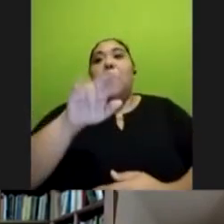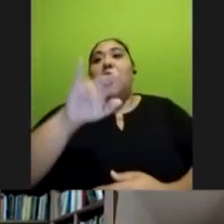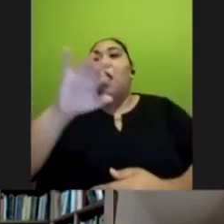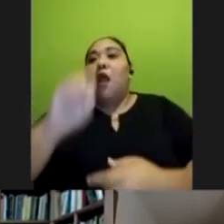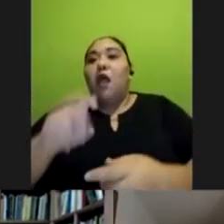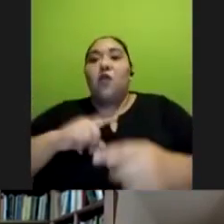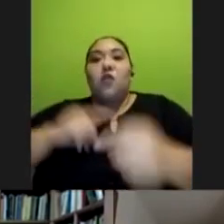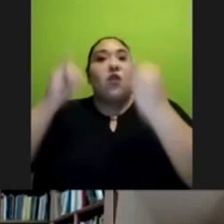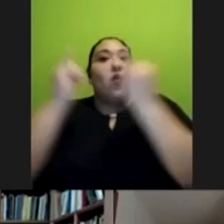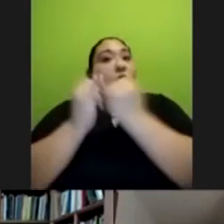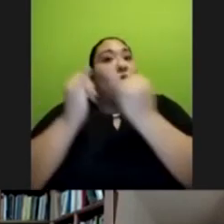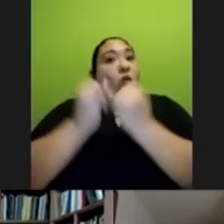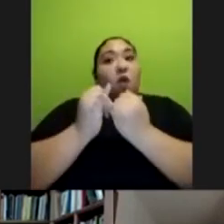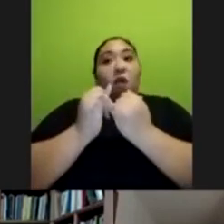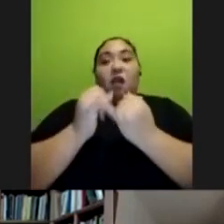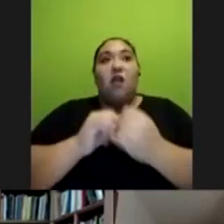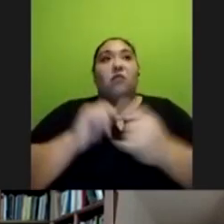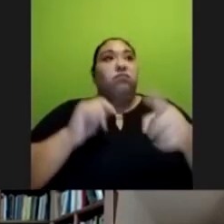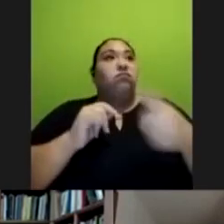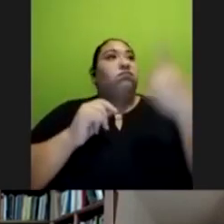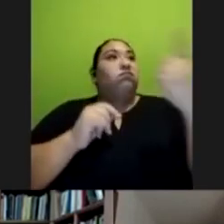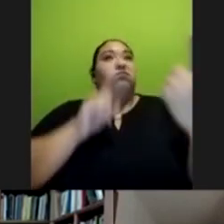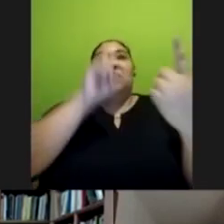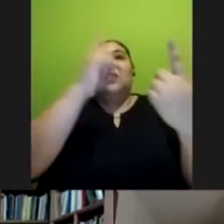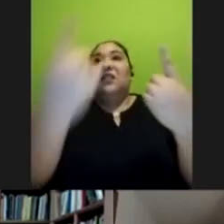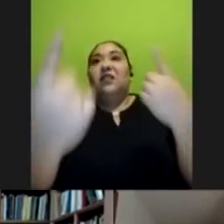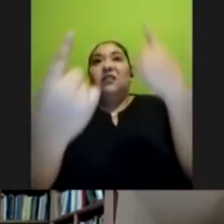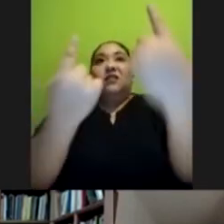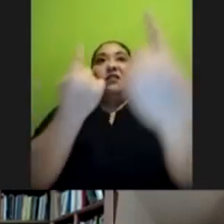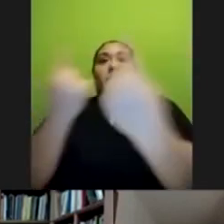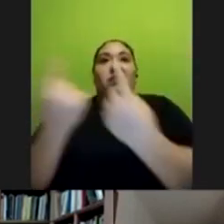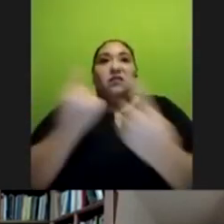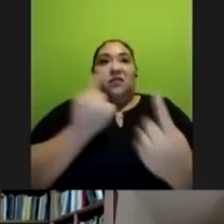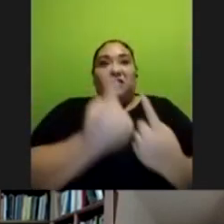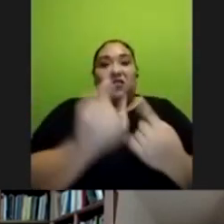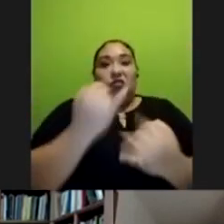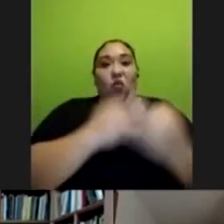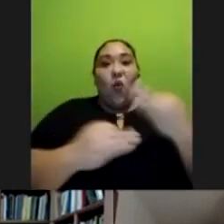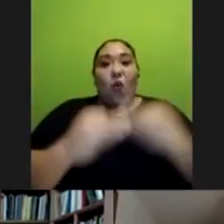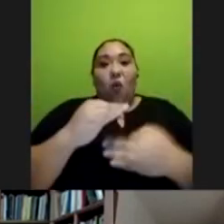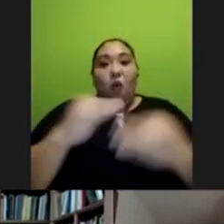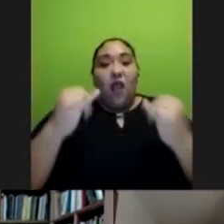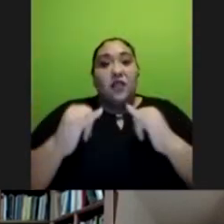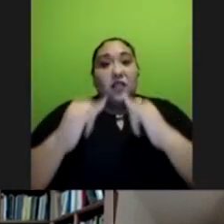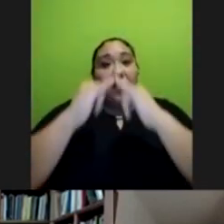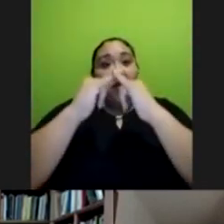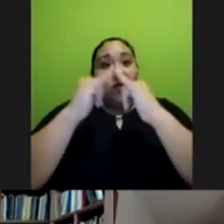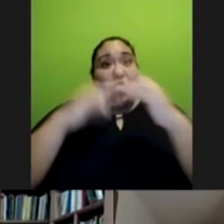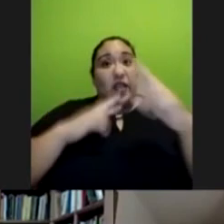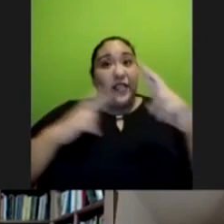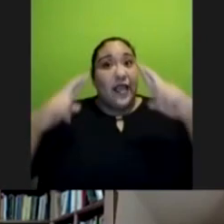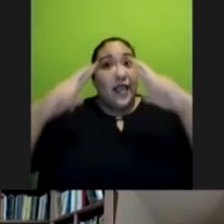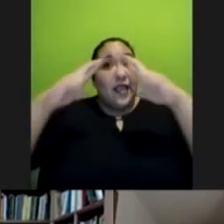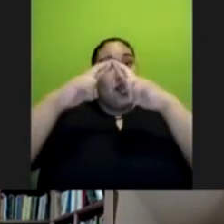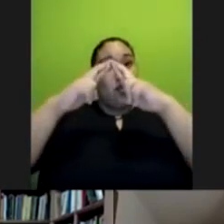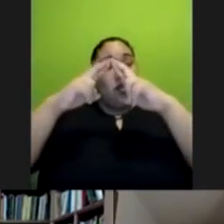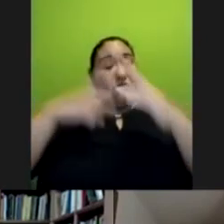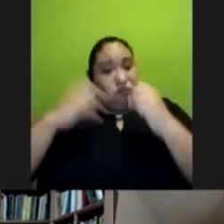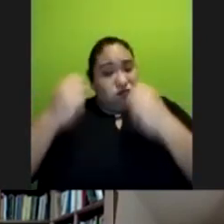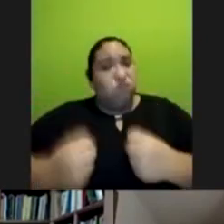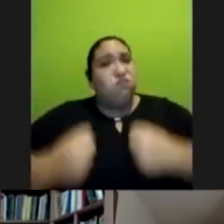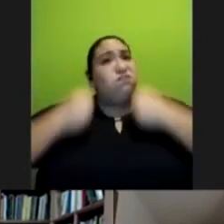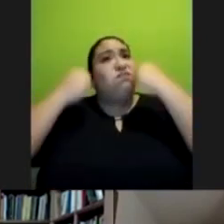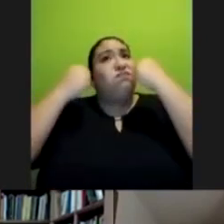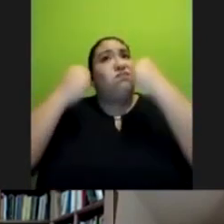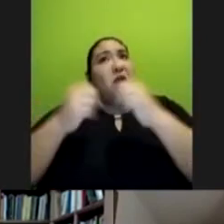esquemas. Las instituciones eclesiásticas, que son muy poderosas moldeando nuestra cultura, difícilmente ponen en duda